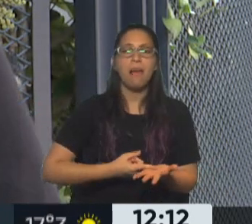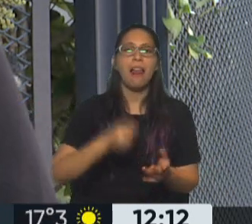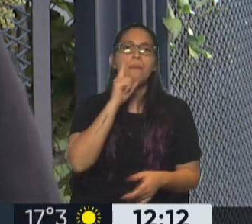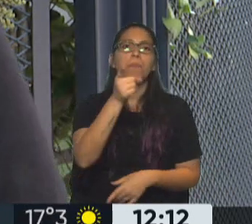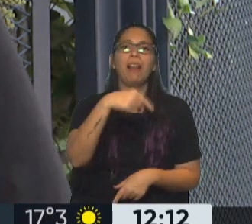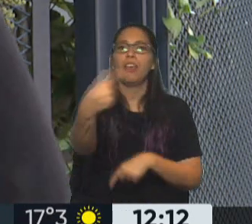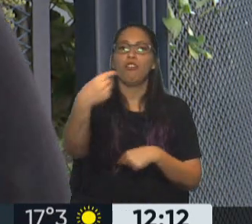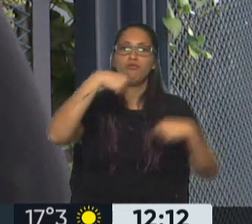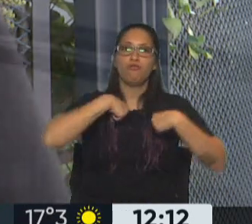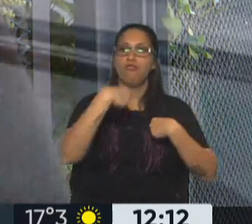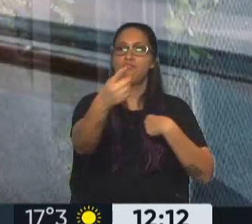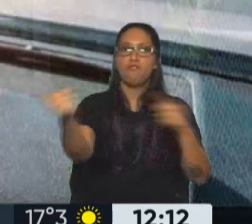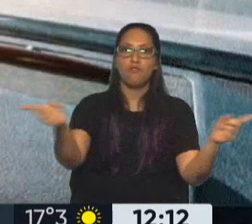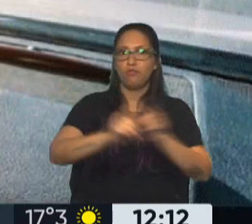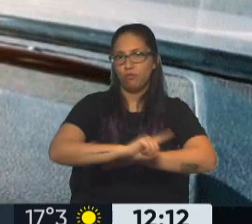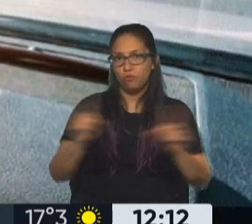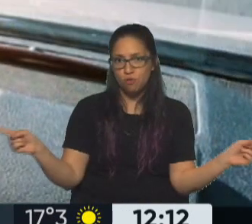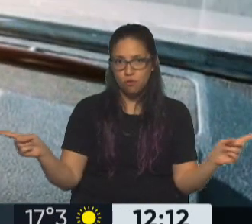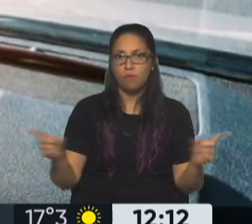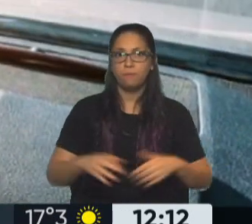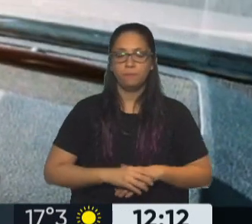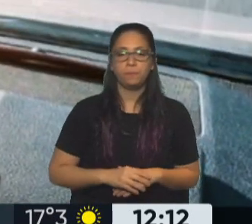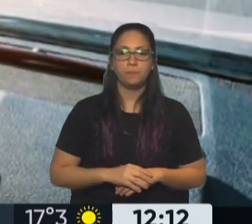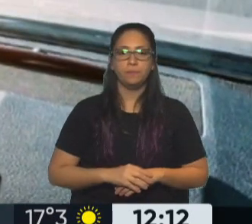riesgos Y tratar de Que obviamente el contexto siempre sea el más seguro posible